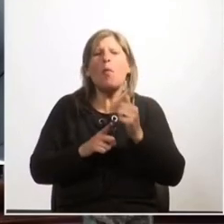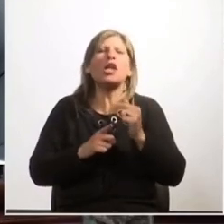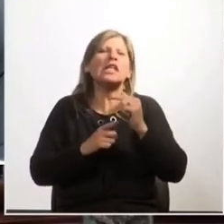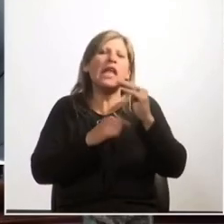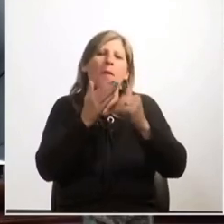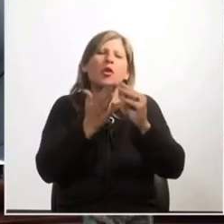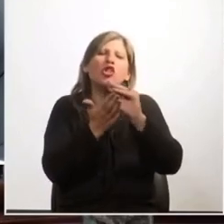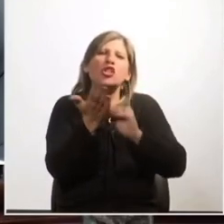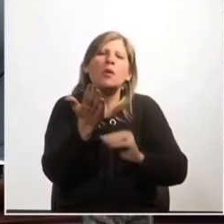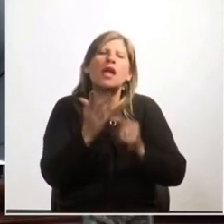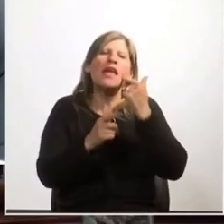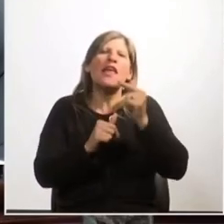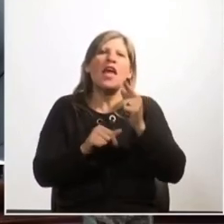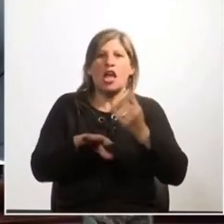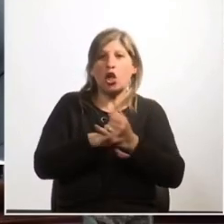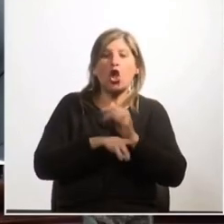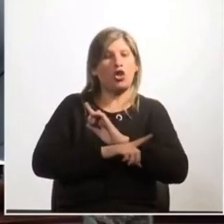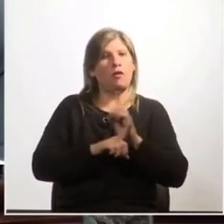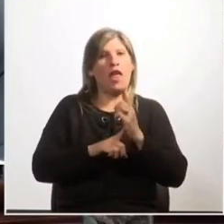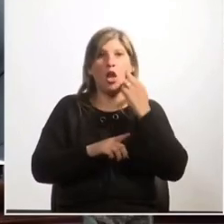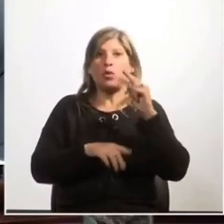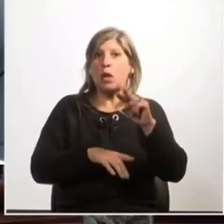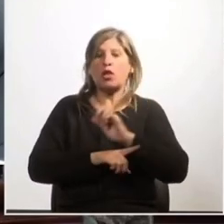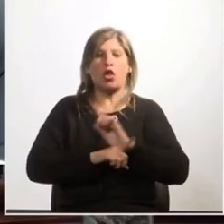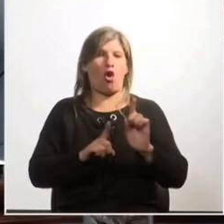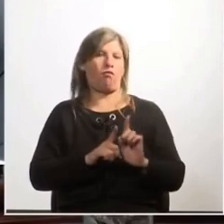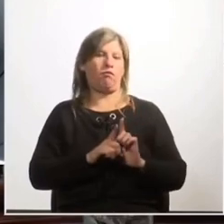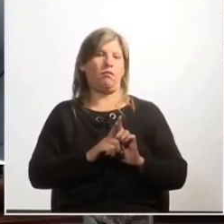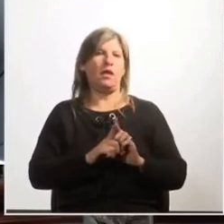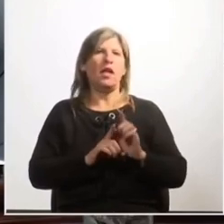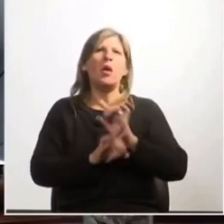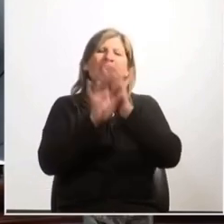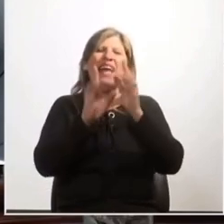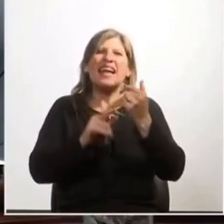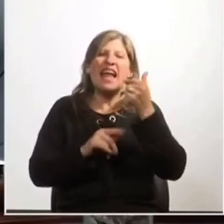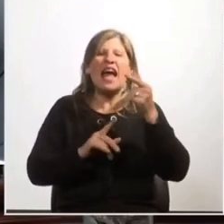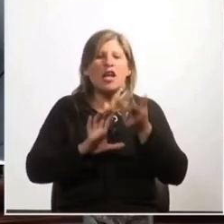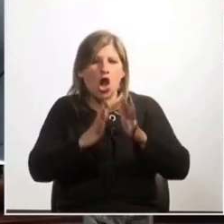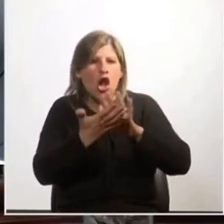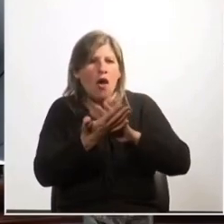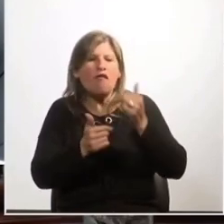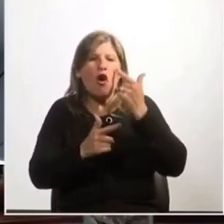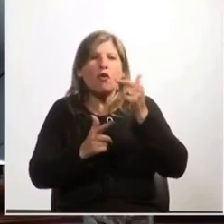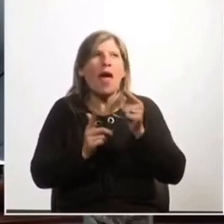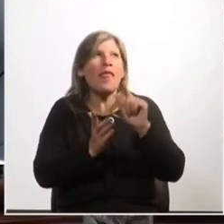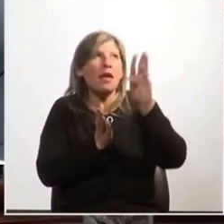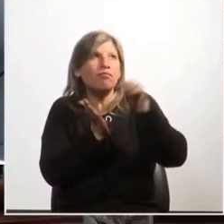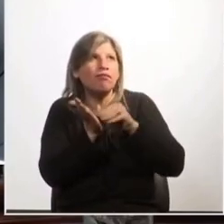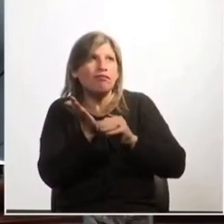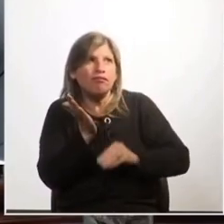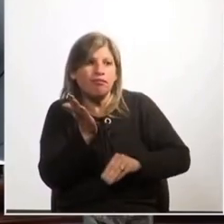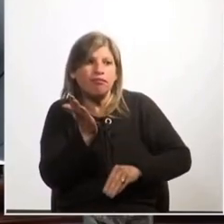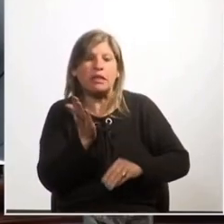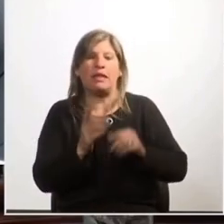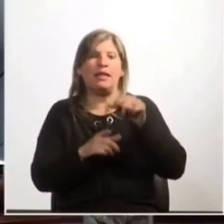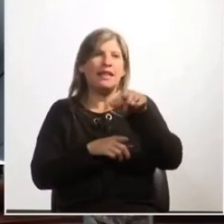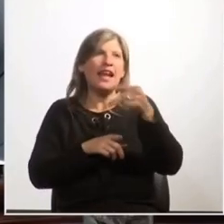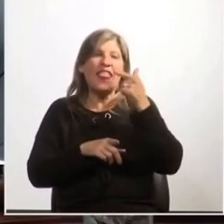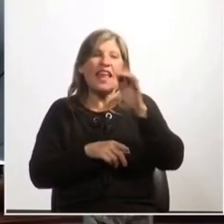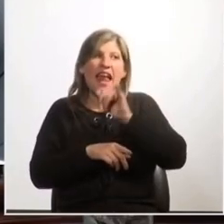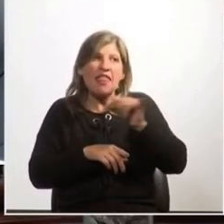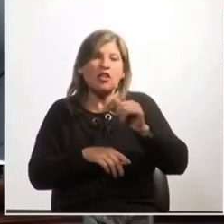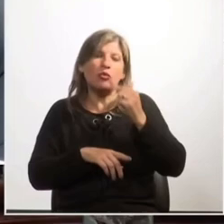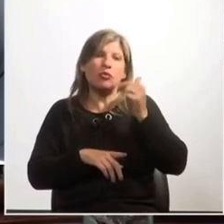por el observatorio, no, sino porque no está claro que los mecanismos de recepción y registro de las